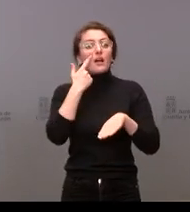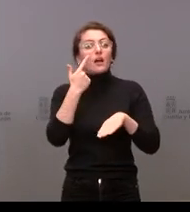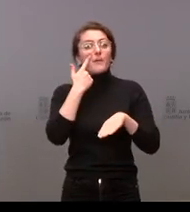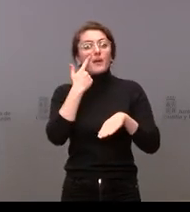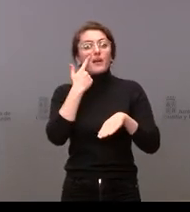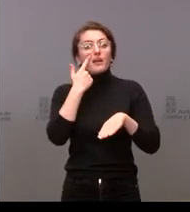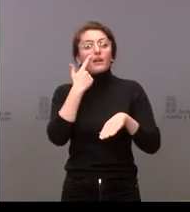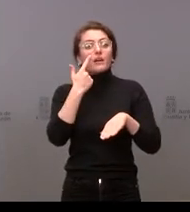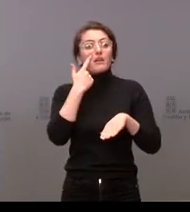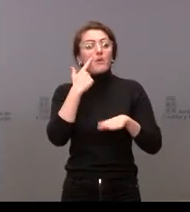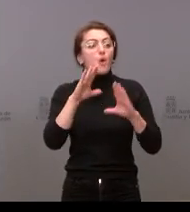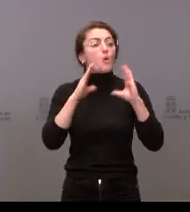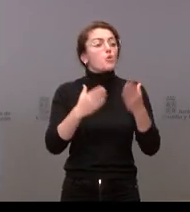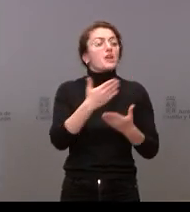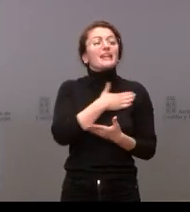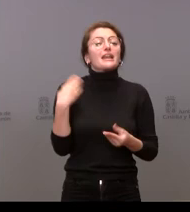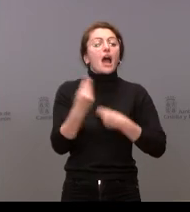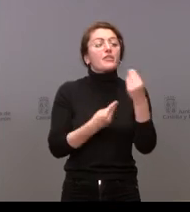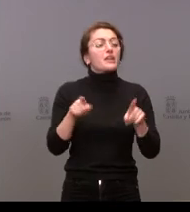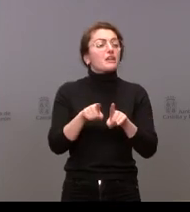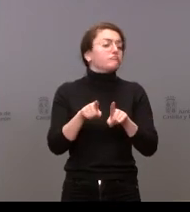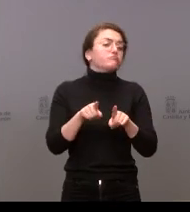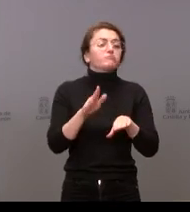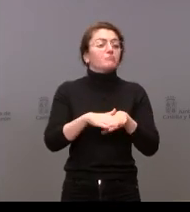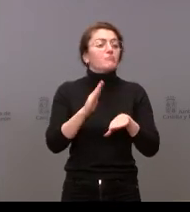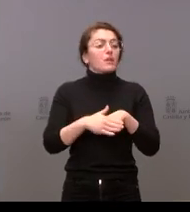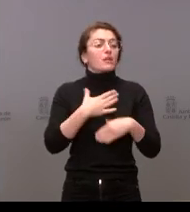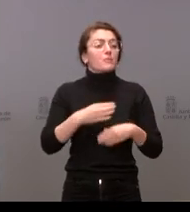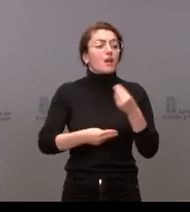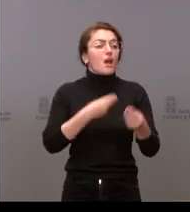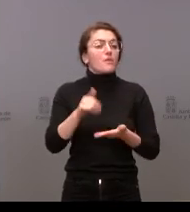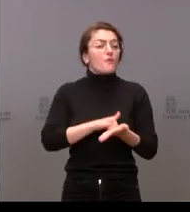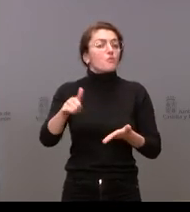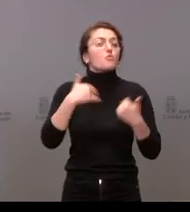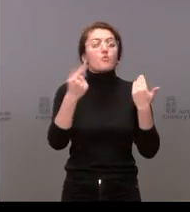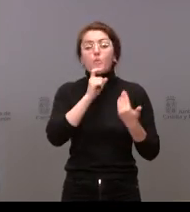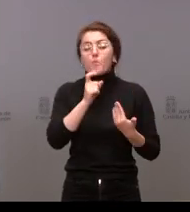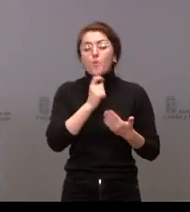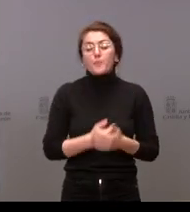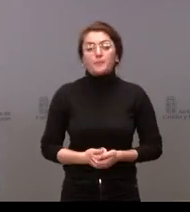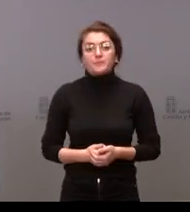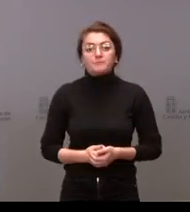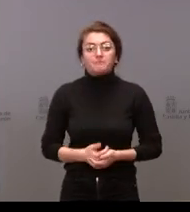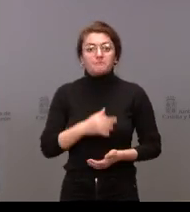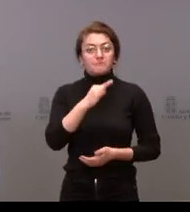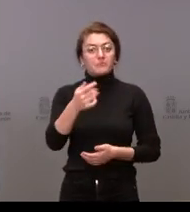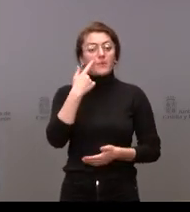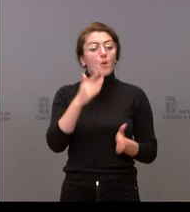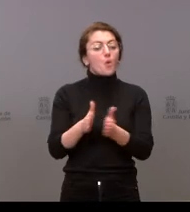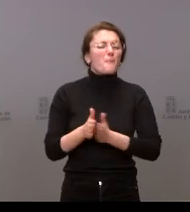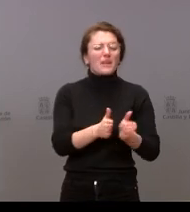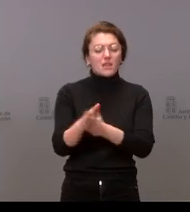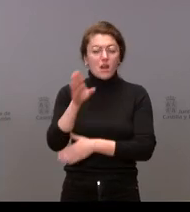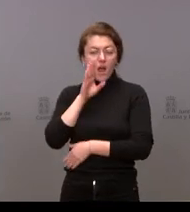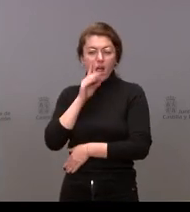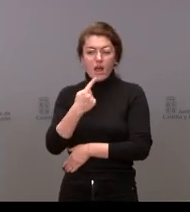apoyar y para potenciar todo ese sector y ya por último un poco en relación a lo que comentan los compañeros me llama la atención